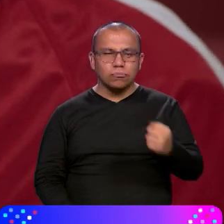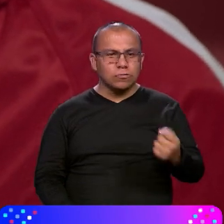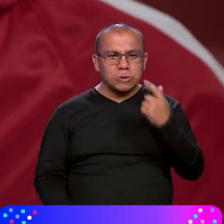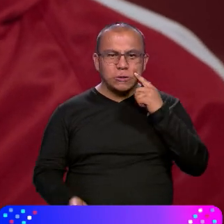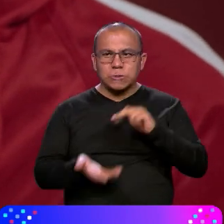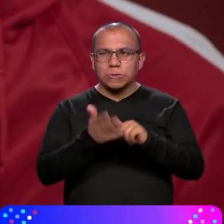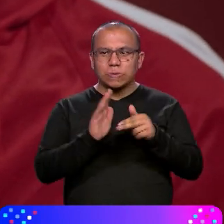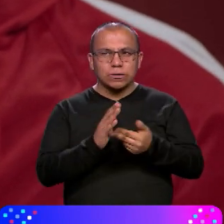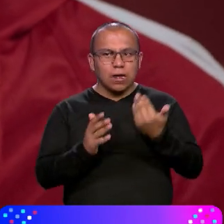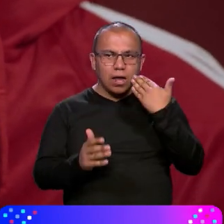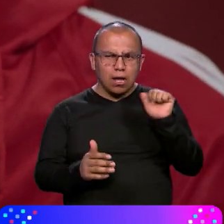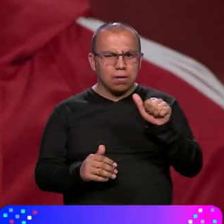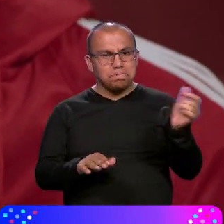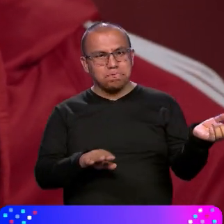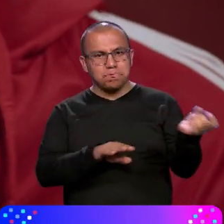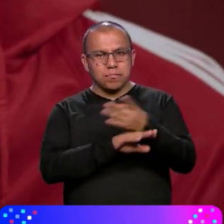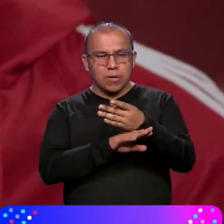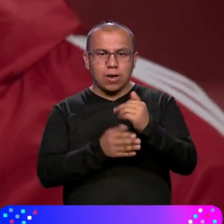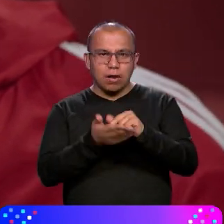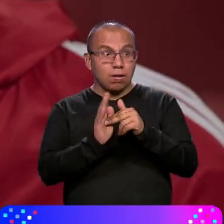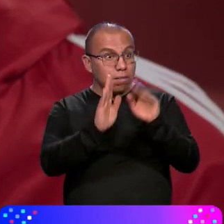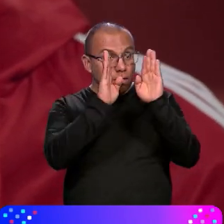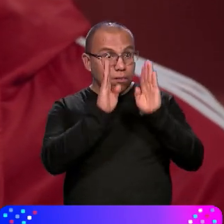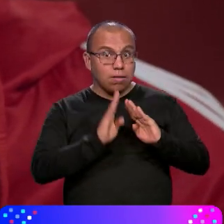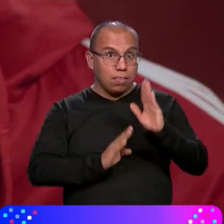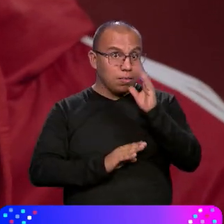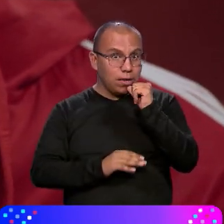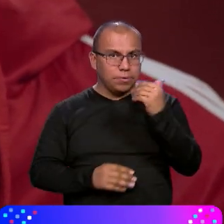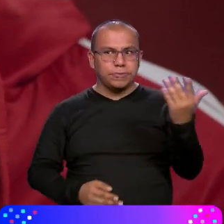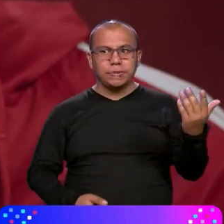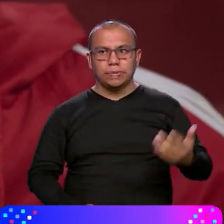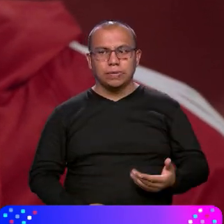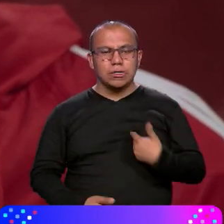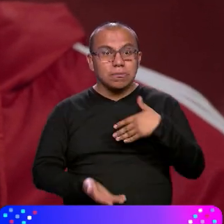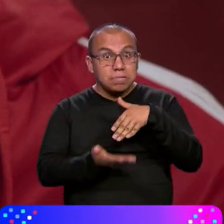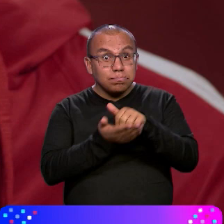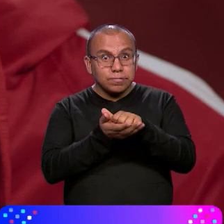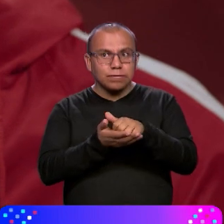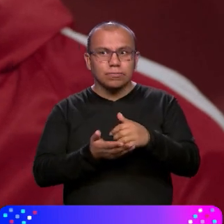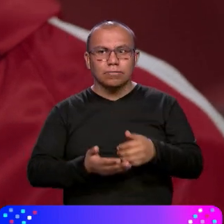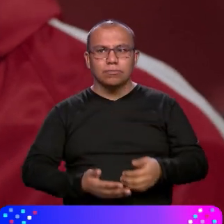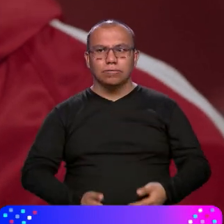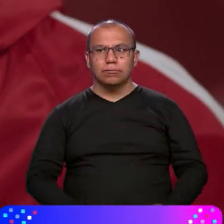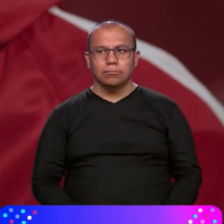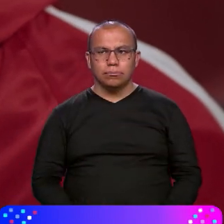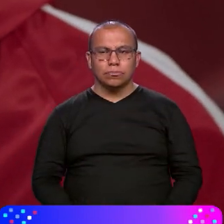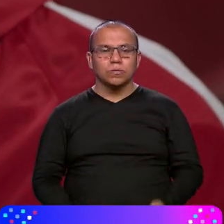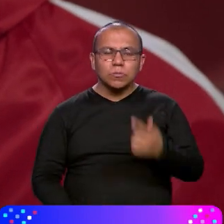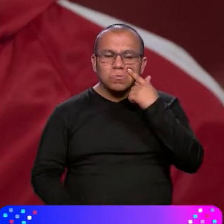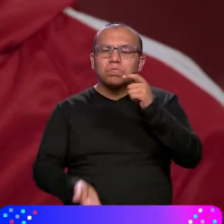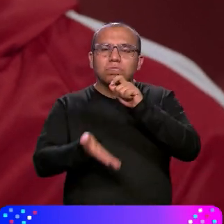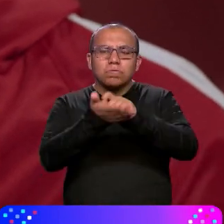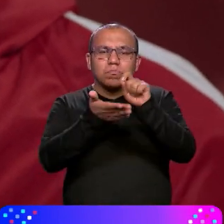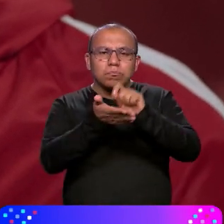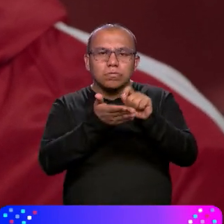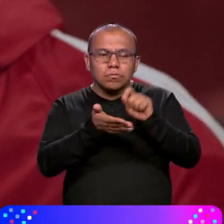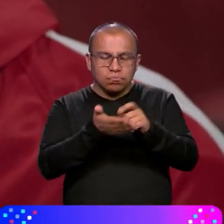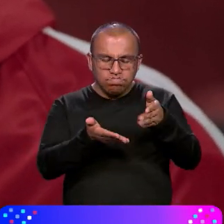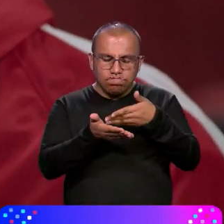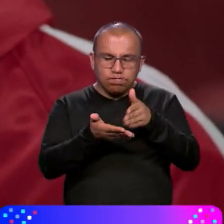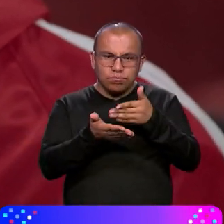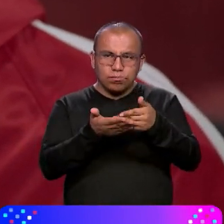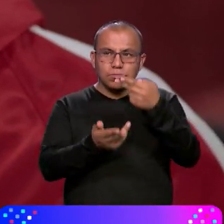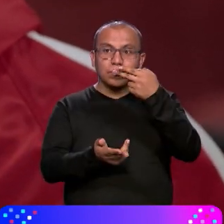Cuando Kala vea que la que está más buena nos está parando bolas, caerá redondita. Anote esto. Página